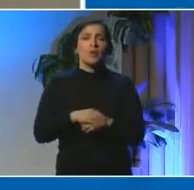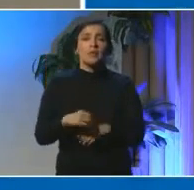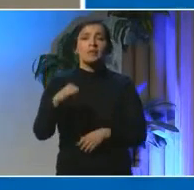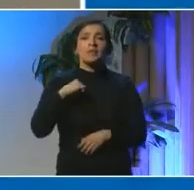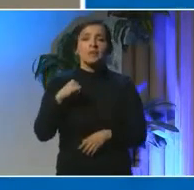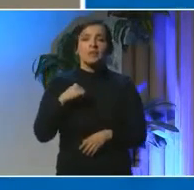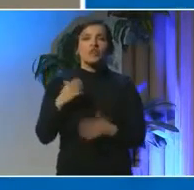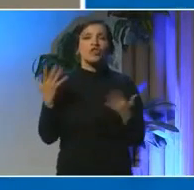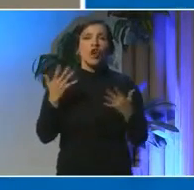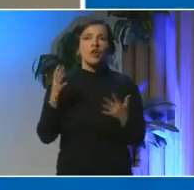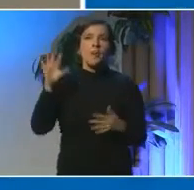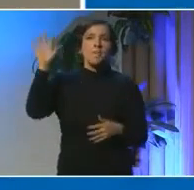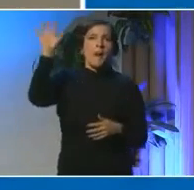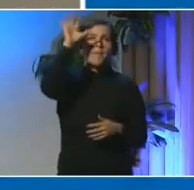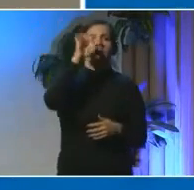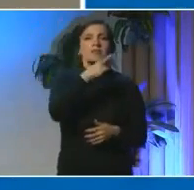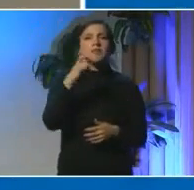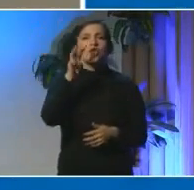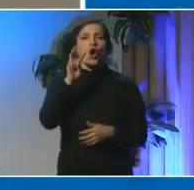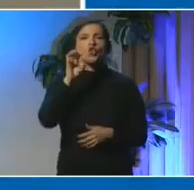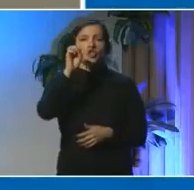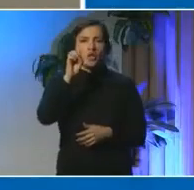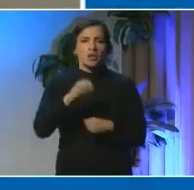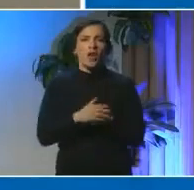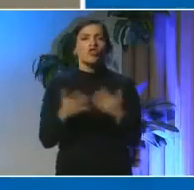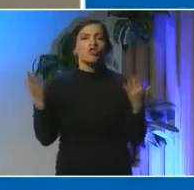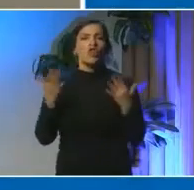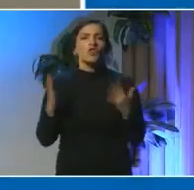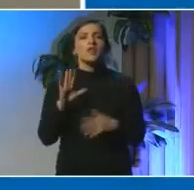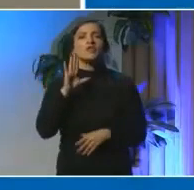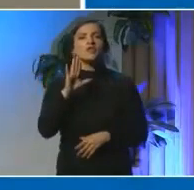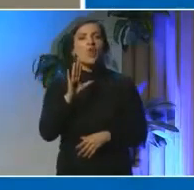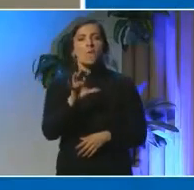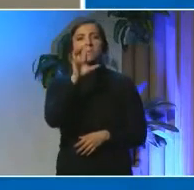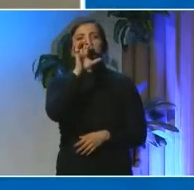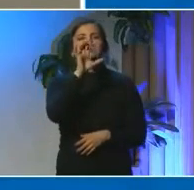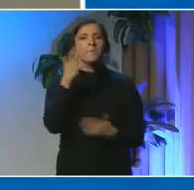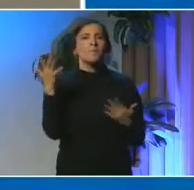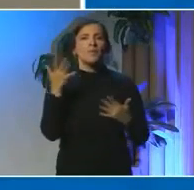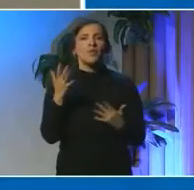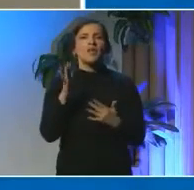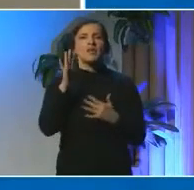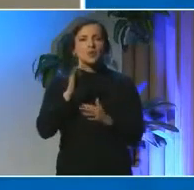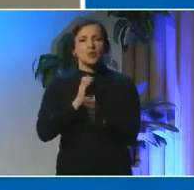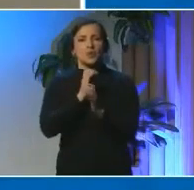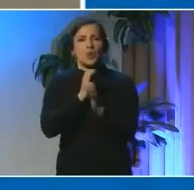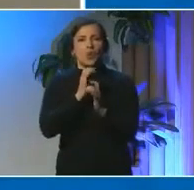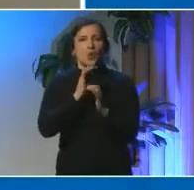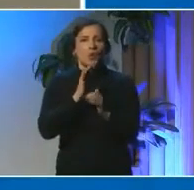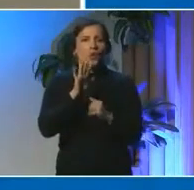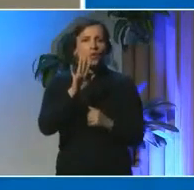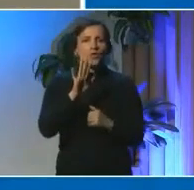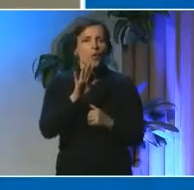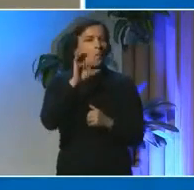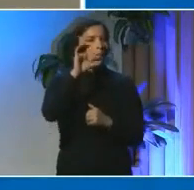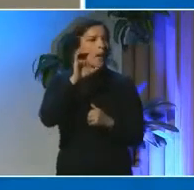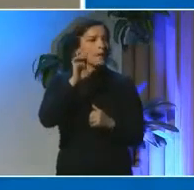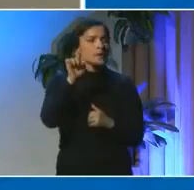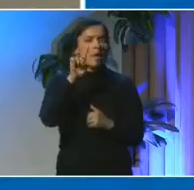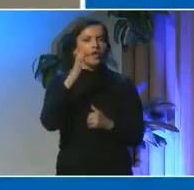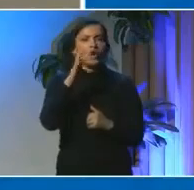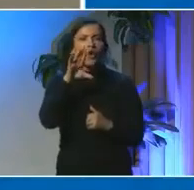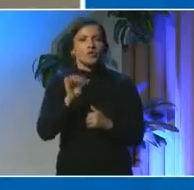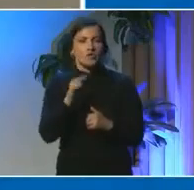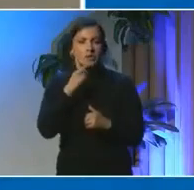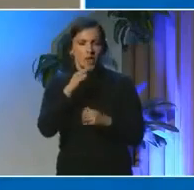países tenemos 30 destilerías as en Escocia entonces en esas destilerías Hoy estamos recuperando en la misma Fuente de